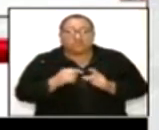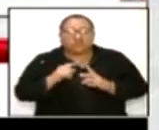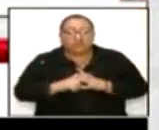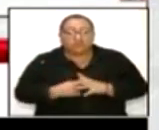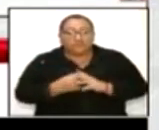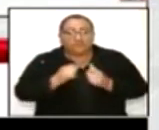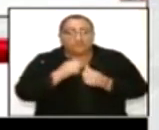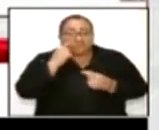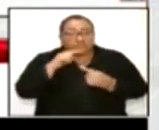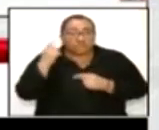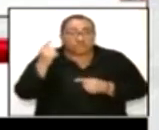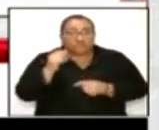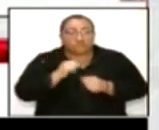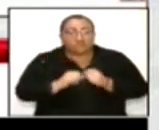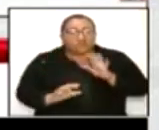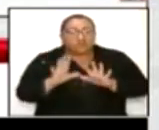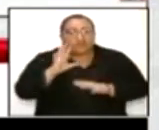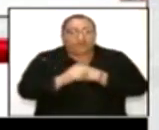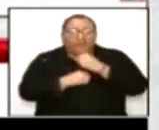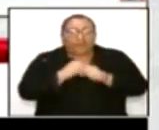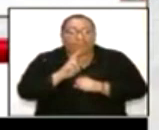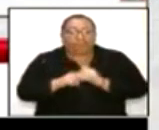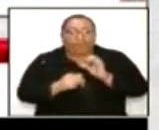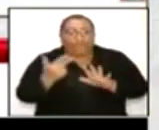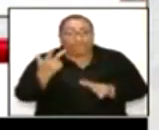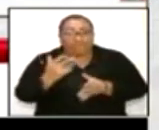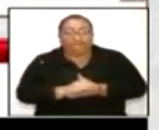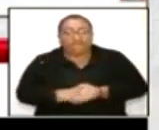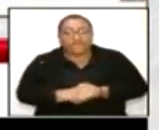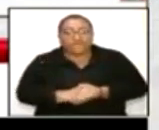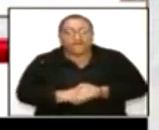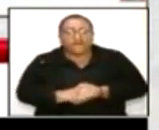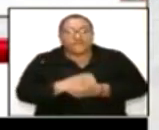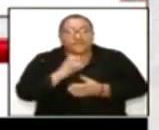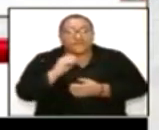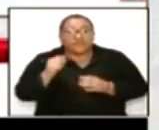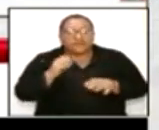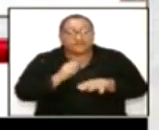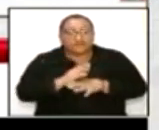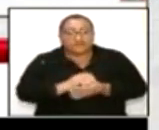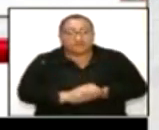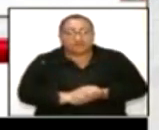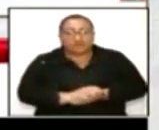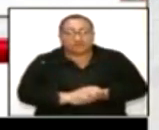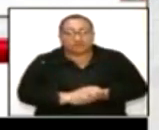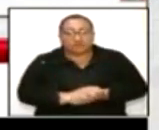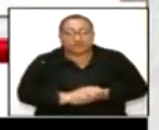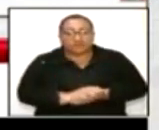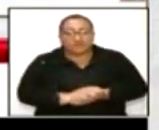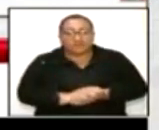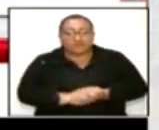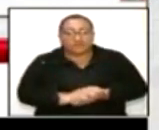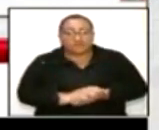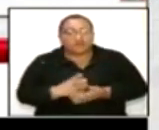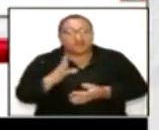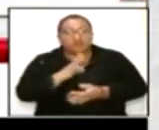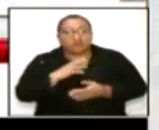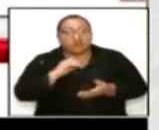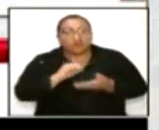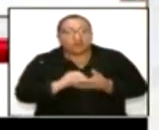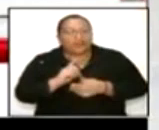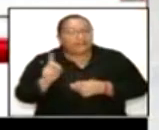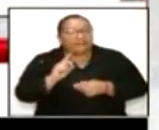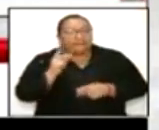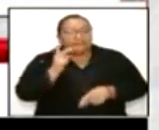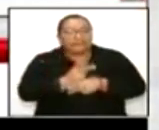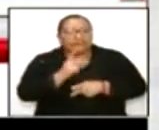en la observación general número 15 del año 2013, el comité ha recomendado lo siguiente: Los estados deben velar porque no